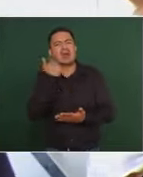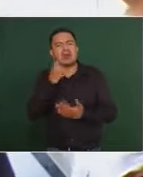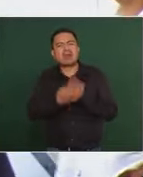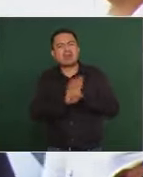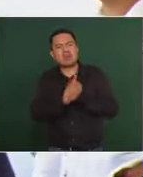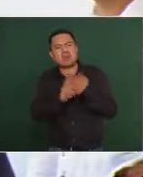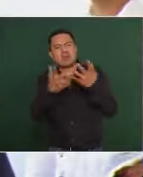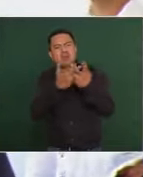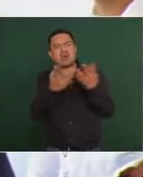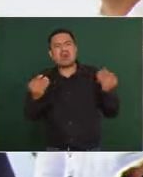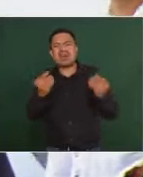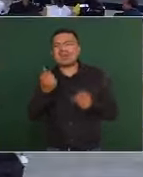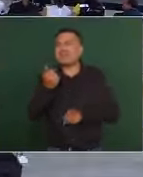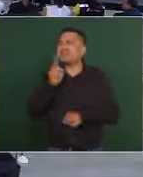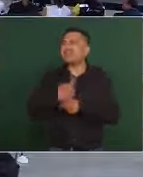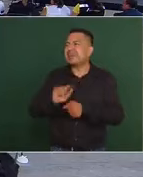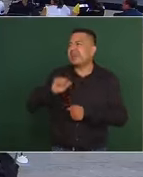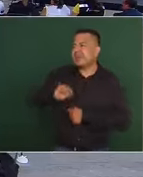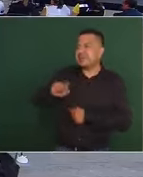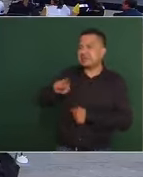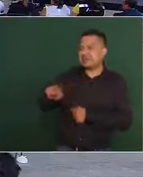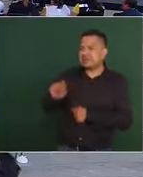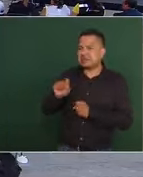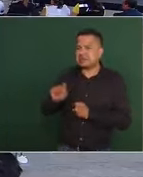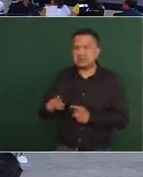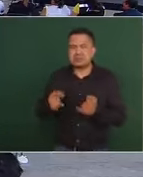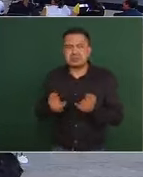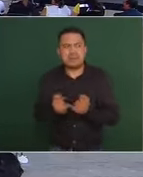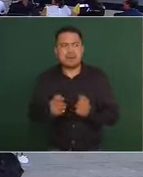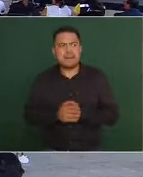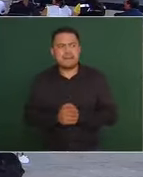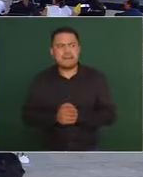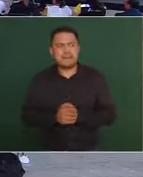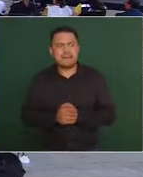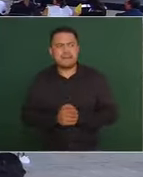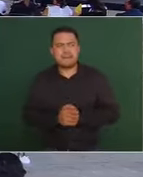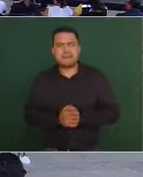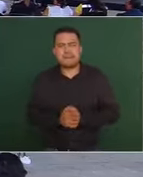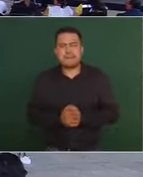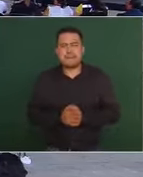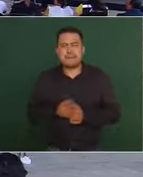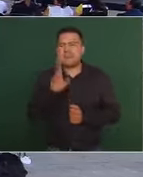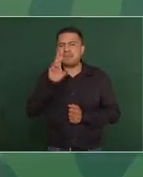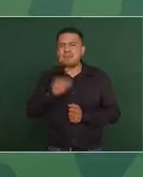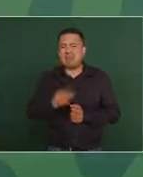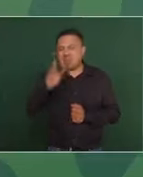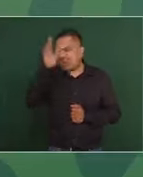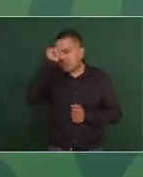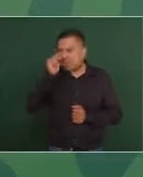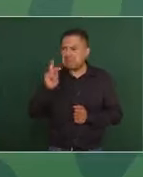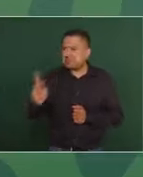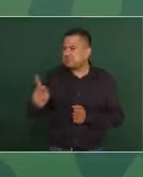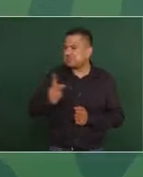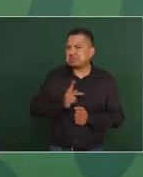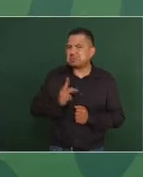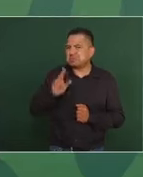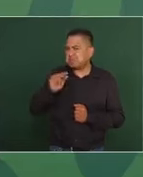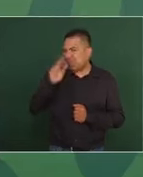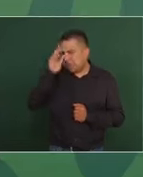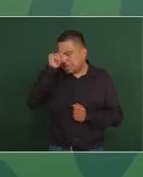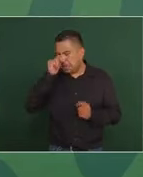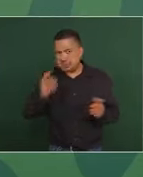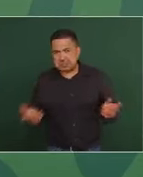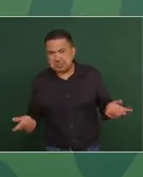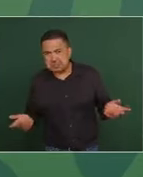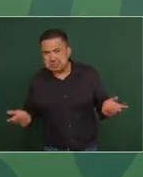del problema de usted. ¿Qué le diría a Vidulfo Rosales? Pues es que no coincidimos, pero